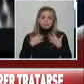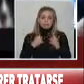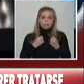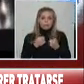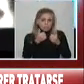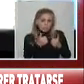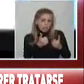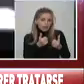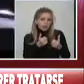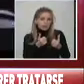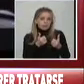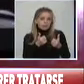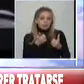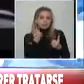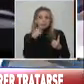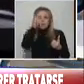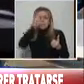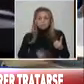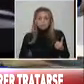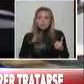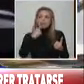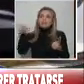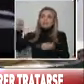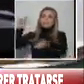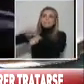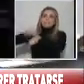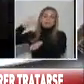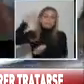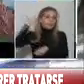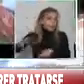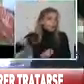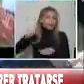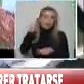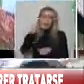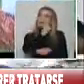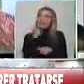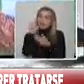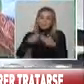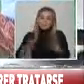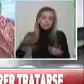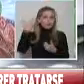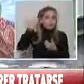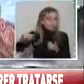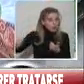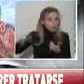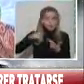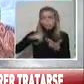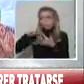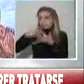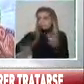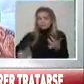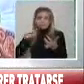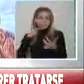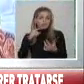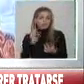Digo, negarse a la medicina, a ser tratado, a ser medicado o consultar a un médico, de alguna manera es negar el